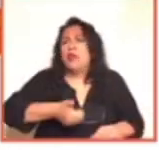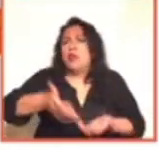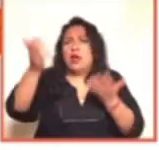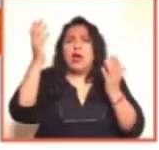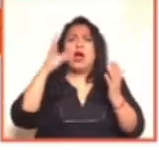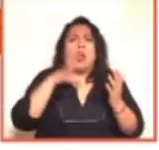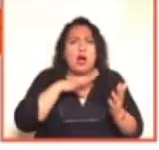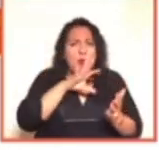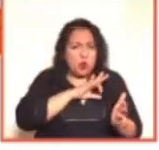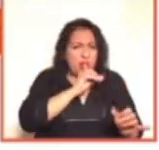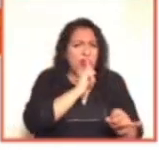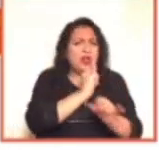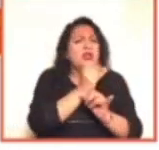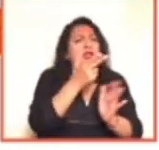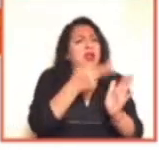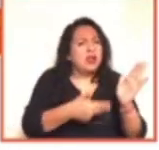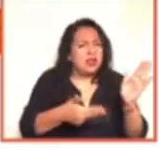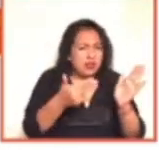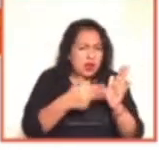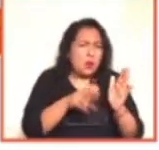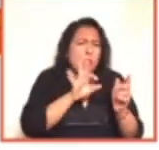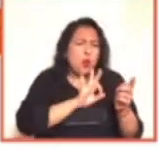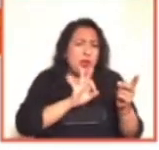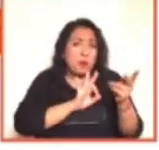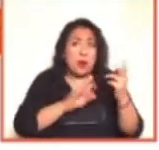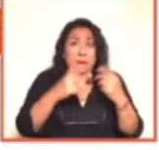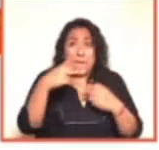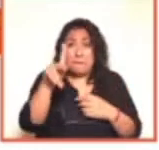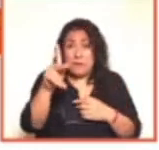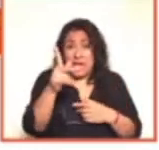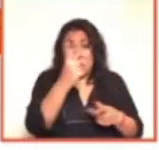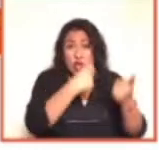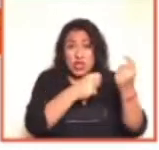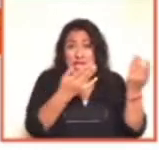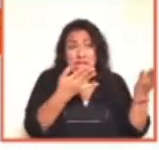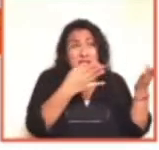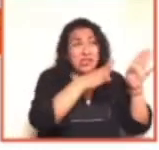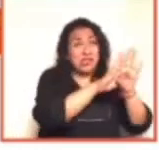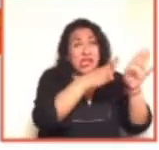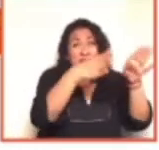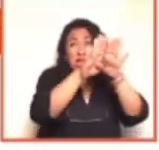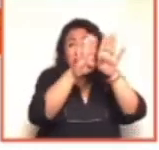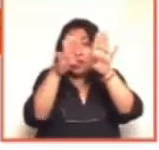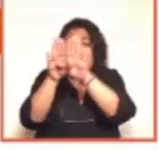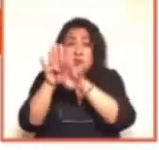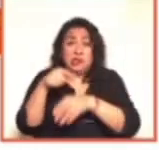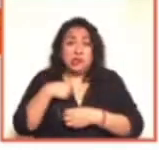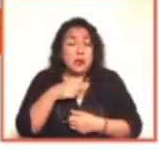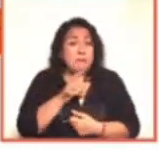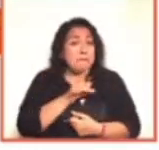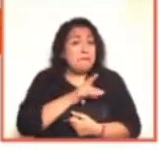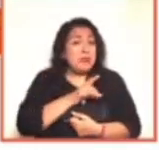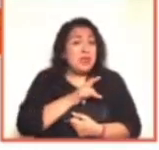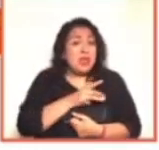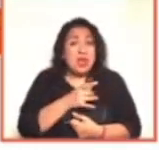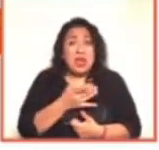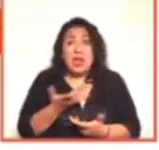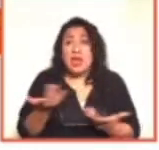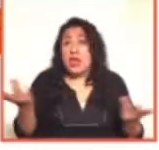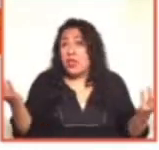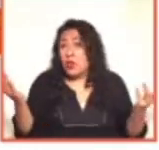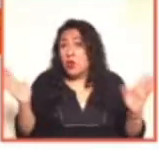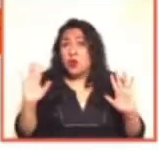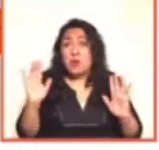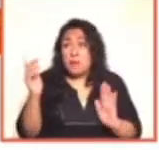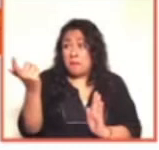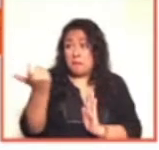talleres en línea y demás, pero las cadenas que están cerradas, a mí me da miedo que, una, no nos